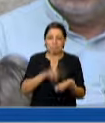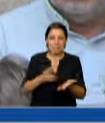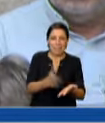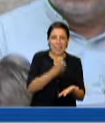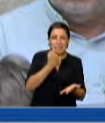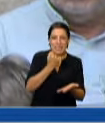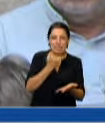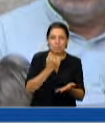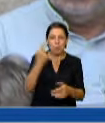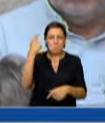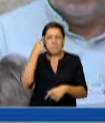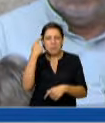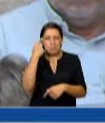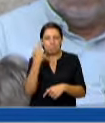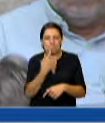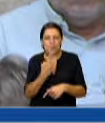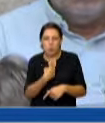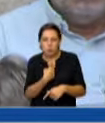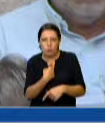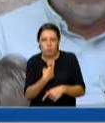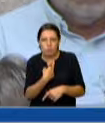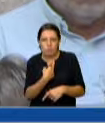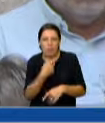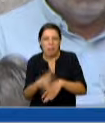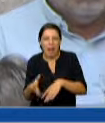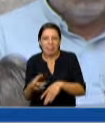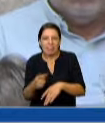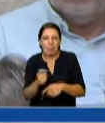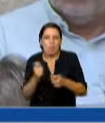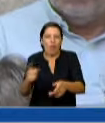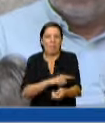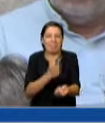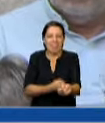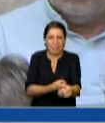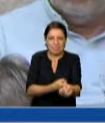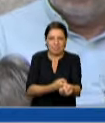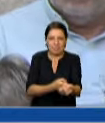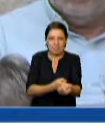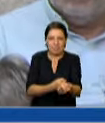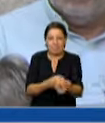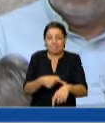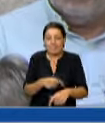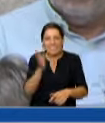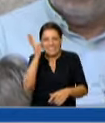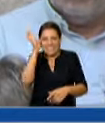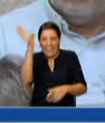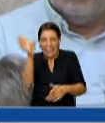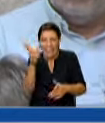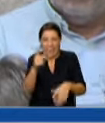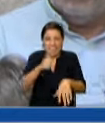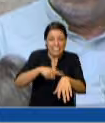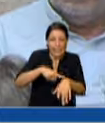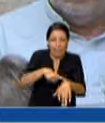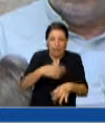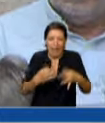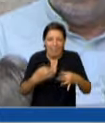a haber actividad, porque se va a votar los artículos que no están de acuerdo, tanto sobre todo la Unión Cívica Radical y